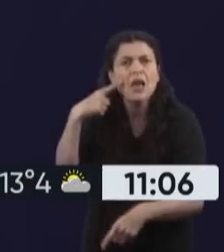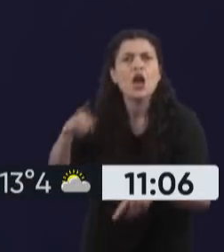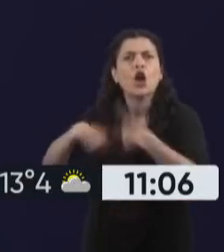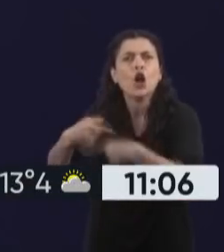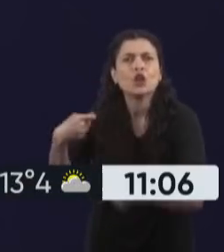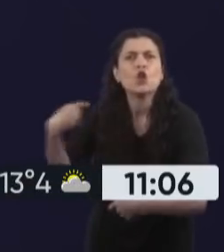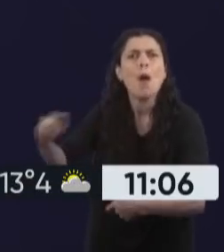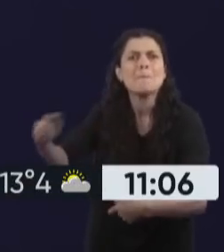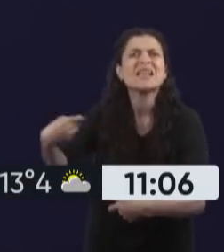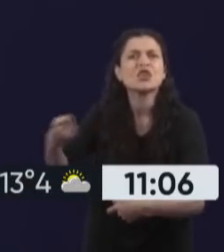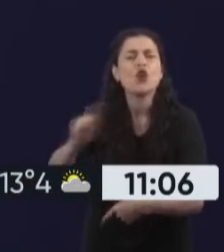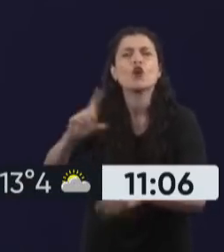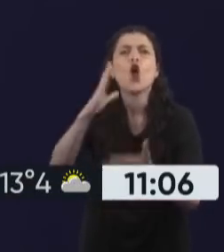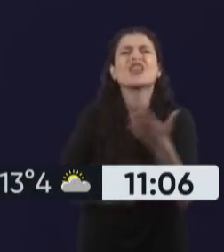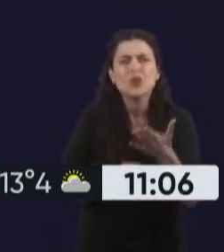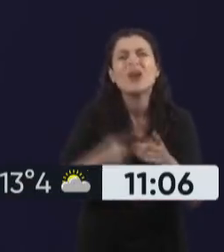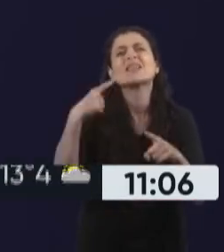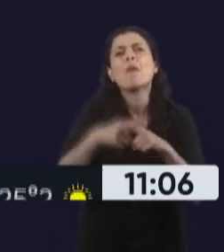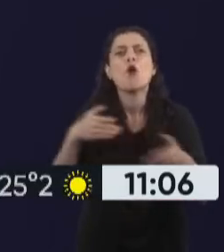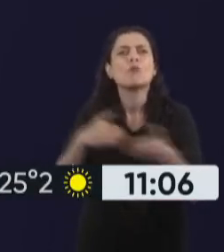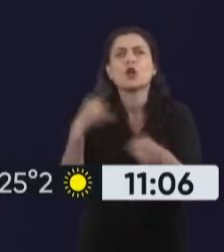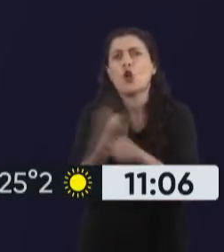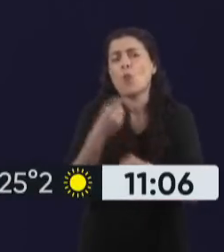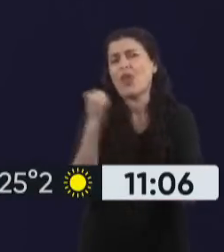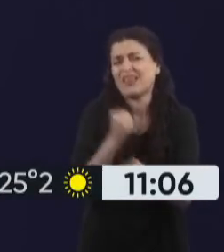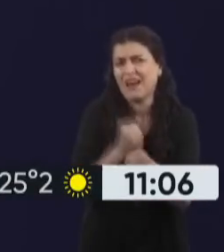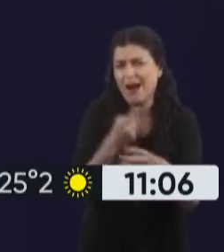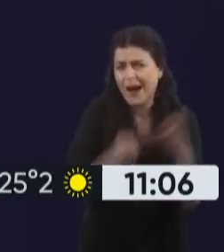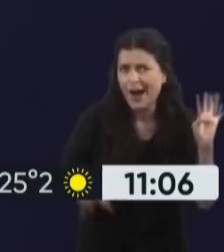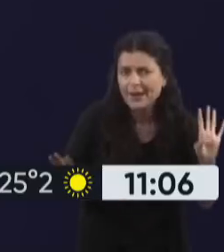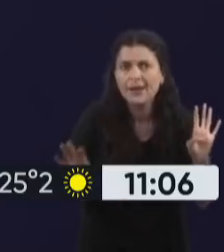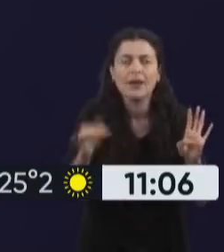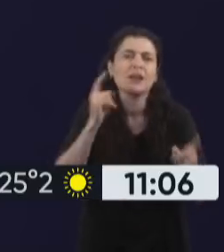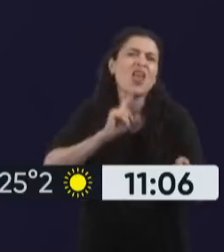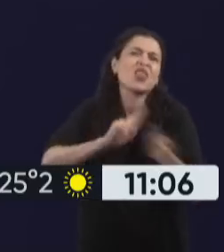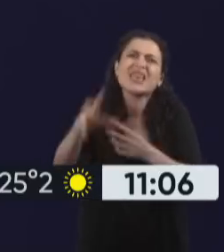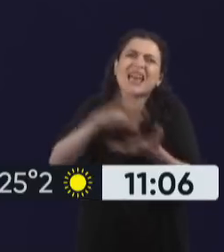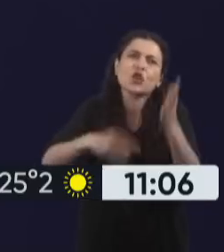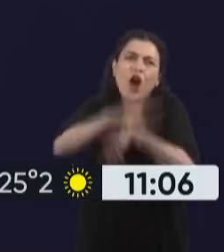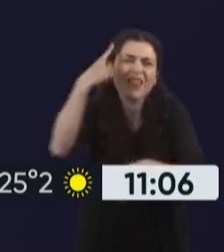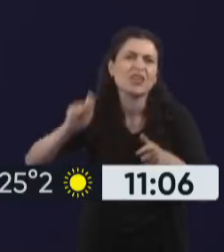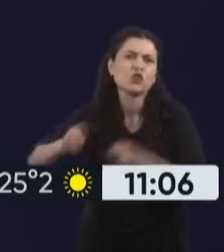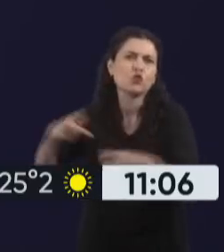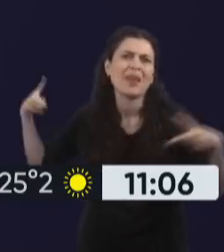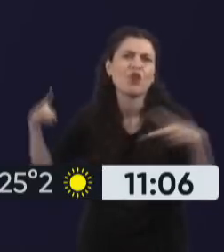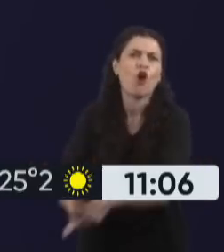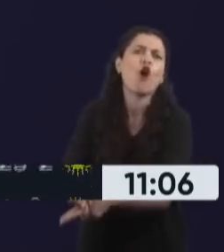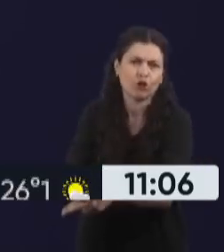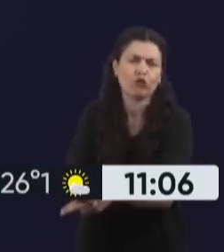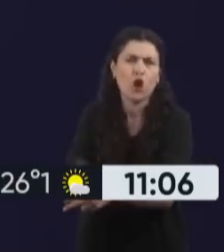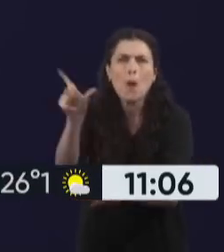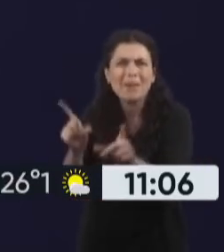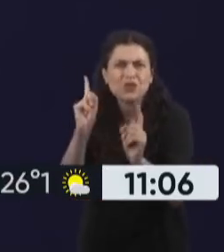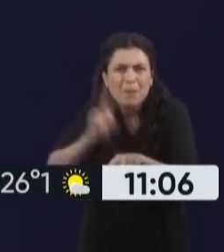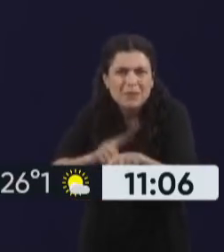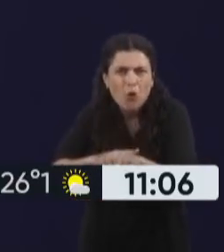por invalidez laboral. Por supuesto que inmediatamente se procedió a la baja de estos 212 pensiones que